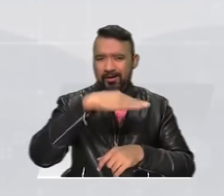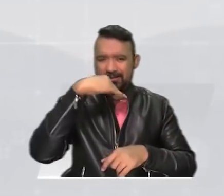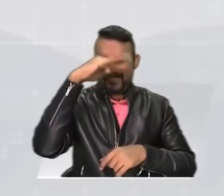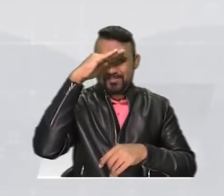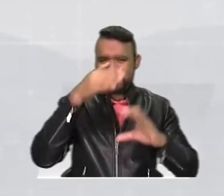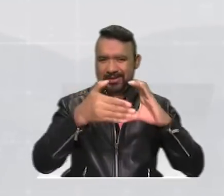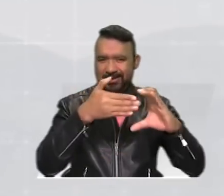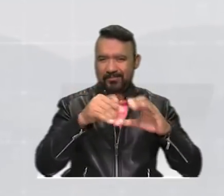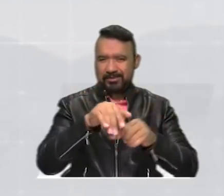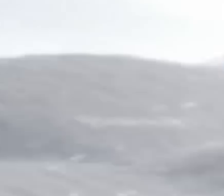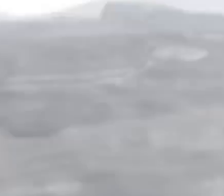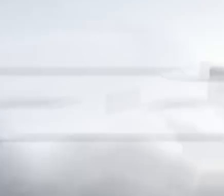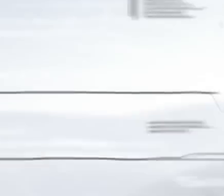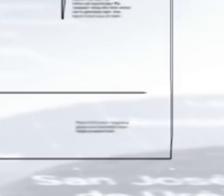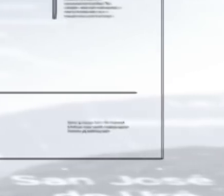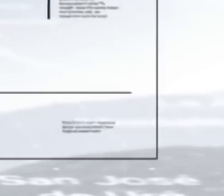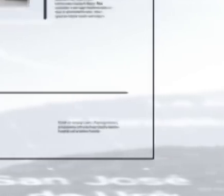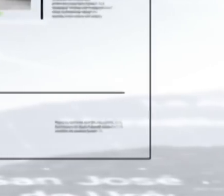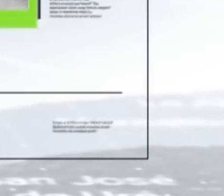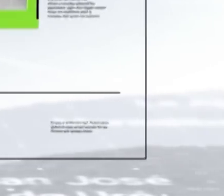climático en el planeta